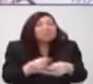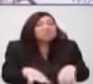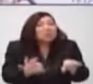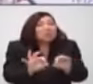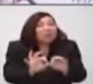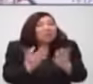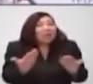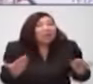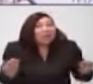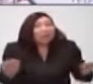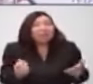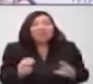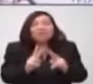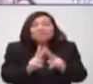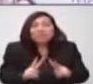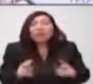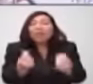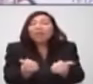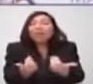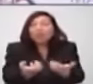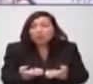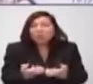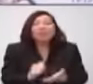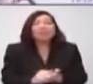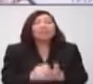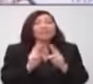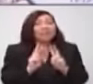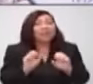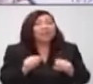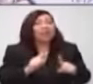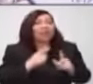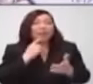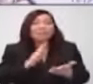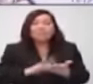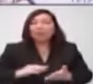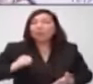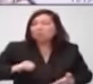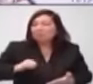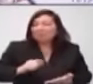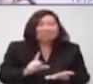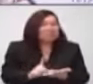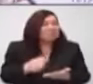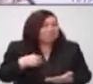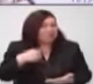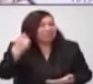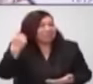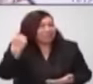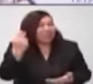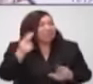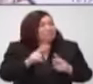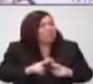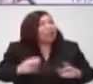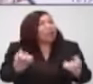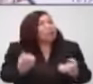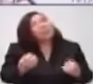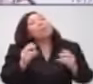que haya una valoración económica y que se vea si es que hay algún daño a la Municipalidad de Lima, y entiendo que hay una valoración